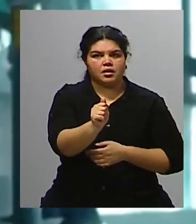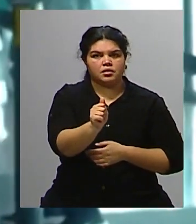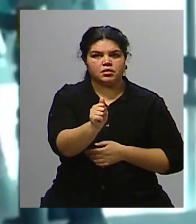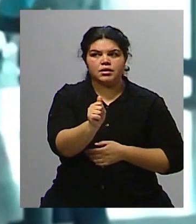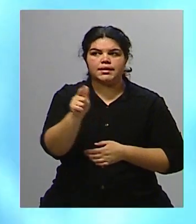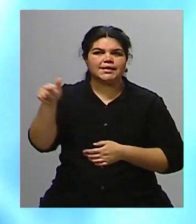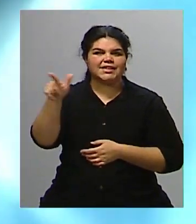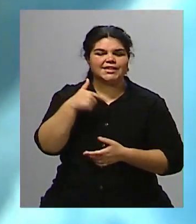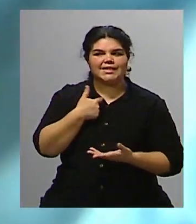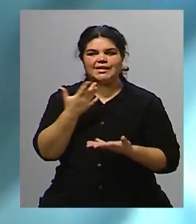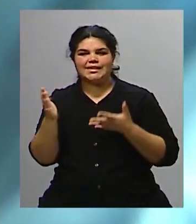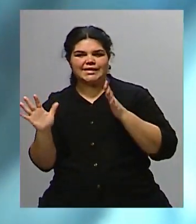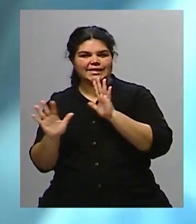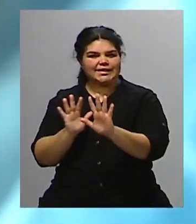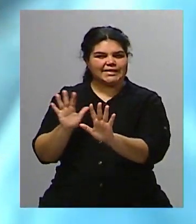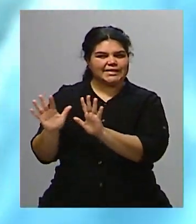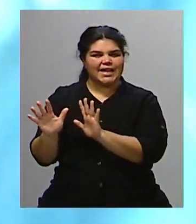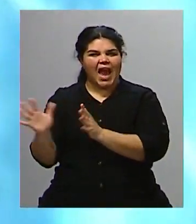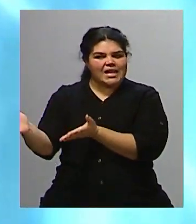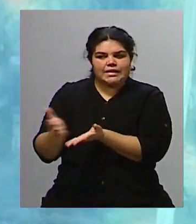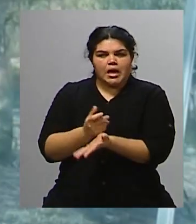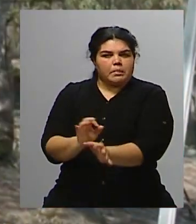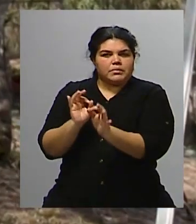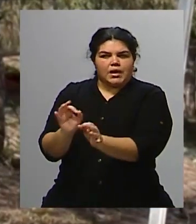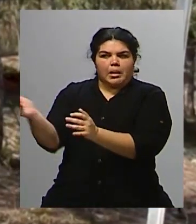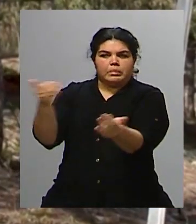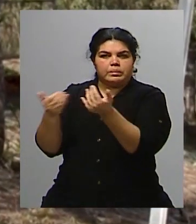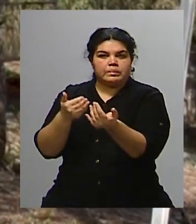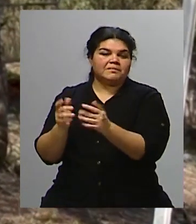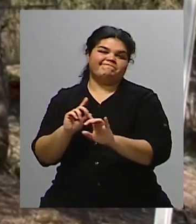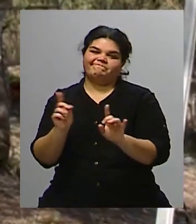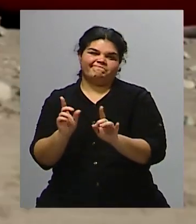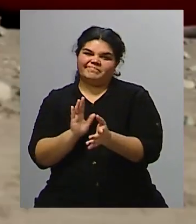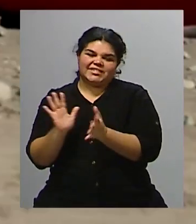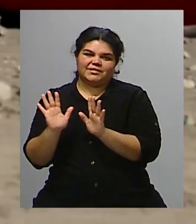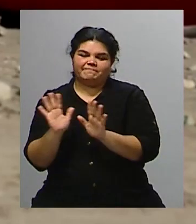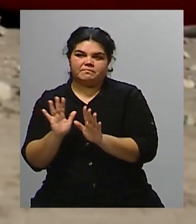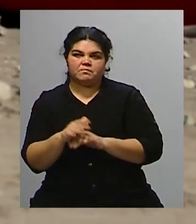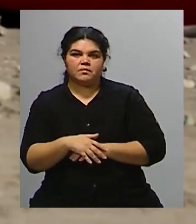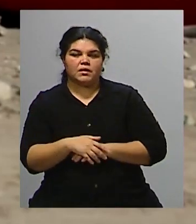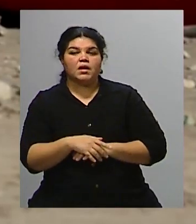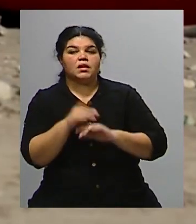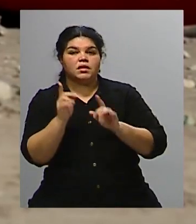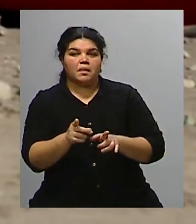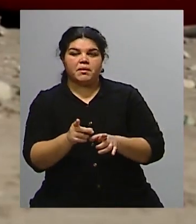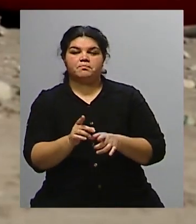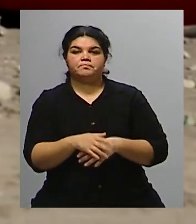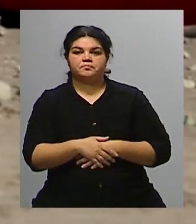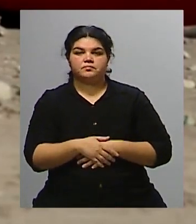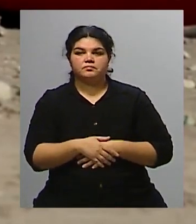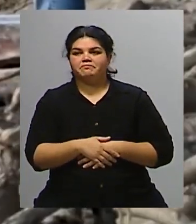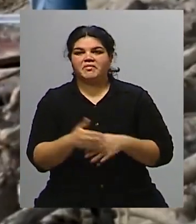reticentes a aceptarlas, ¿no? Son igual condiciones humanas, dos países que no son de la Unión Europea, pero la forma en la cual los estados